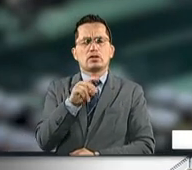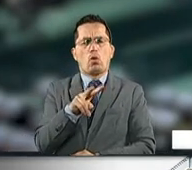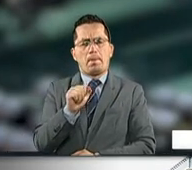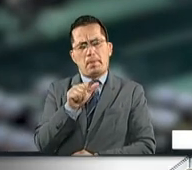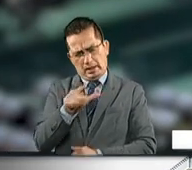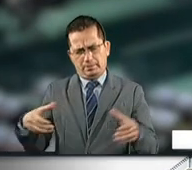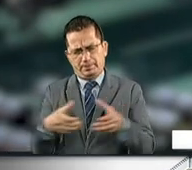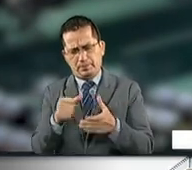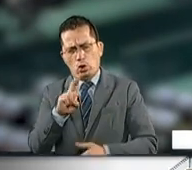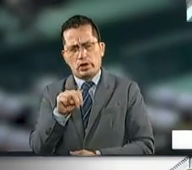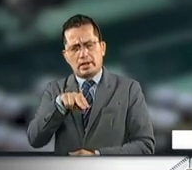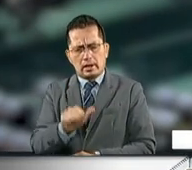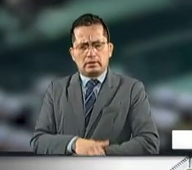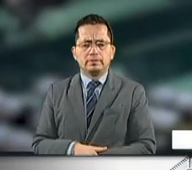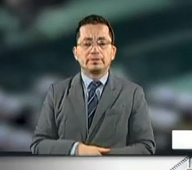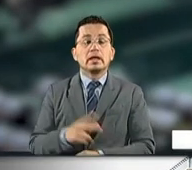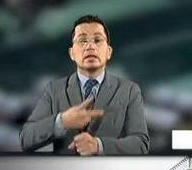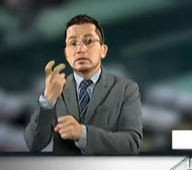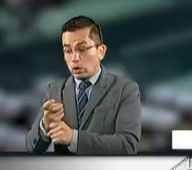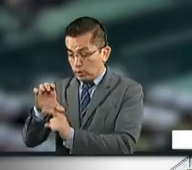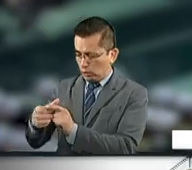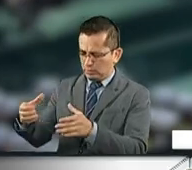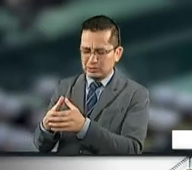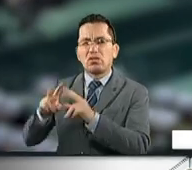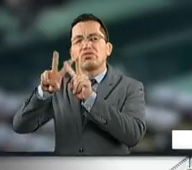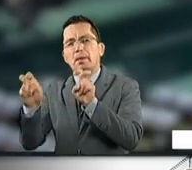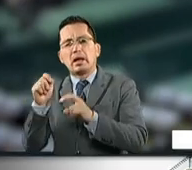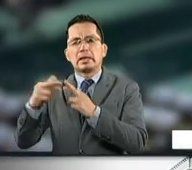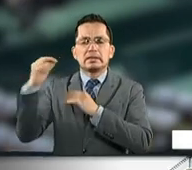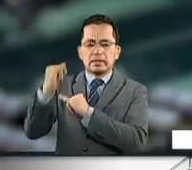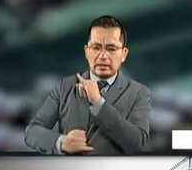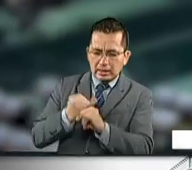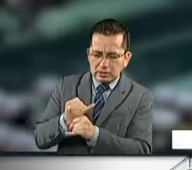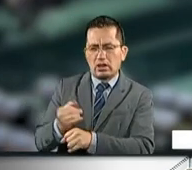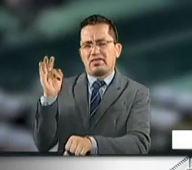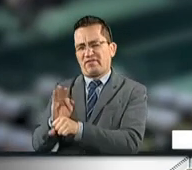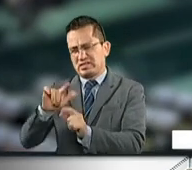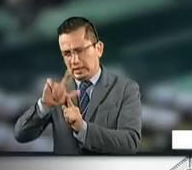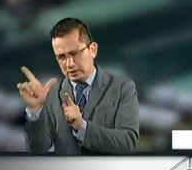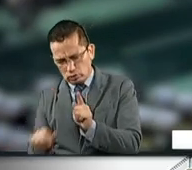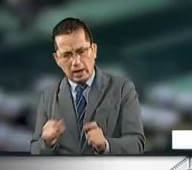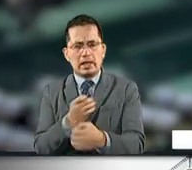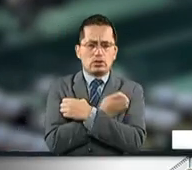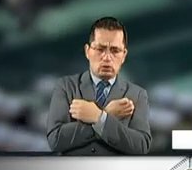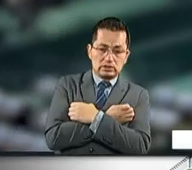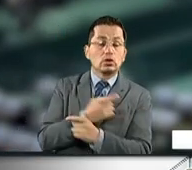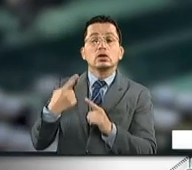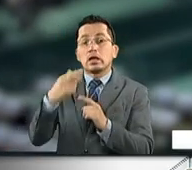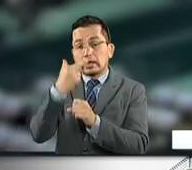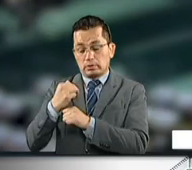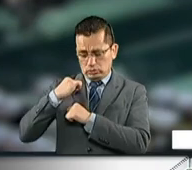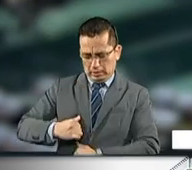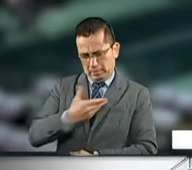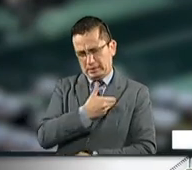Ballesteros la segunda comisión que es relaciones exteriores defensa nacional y Educación Pública va a estar encabezada por la